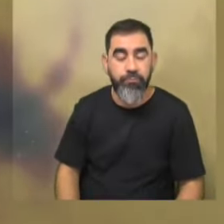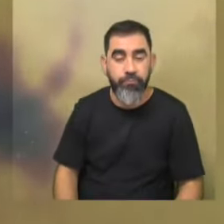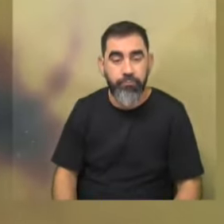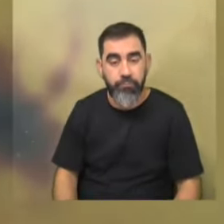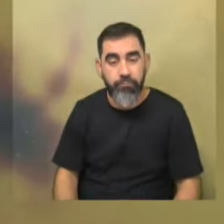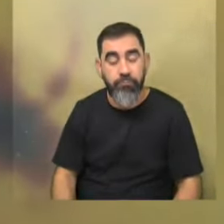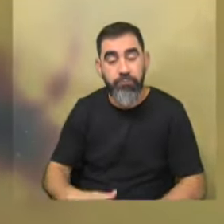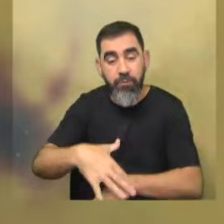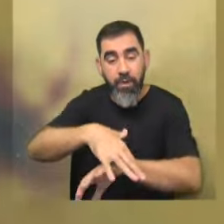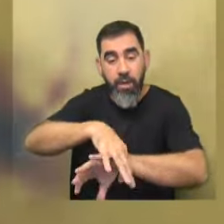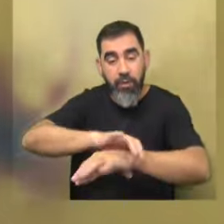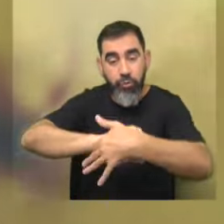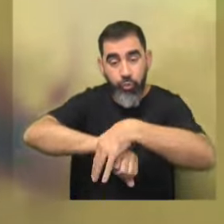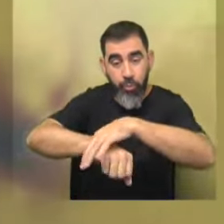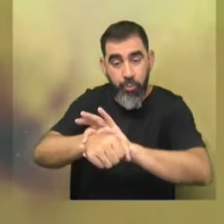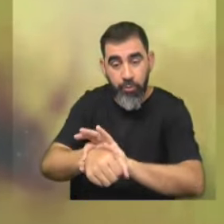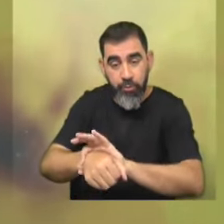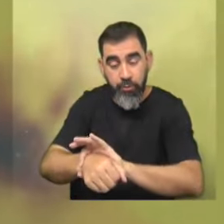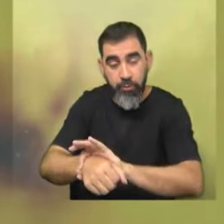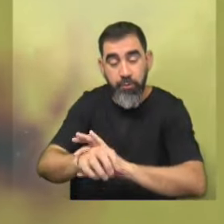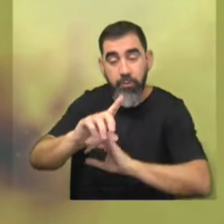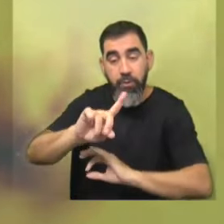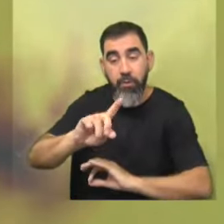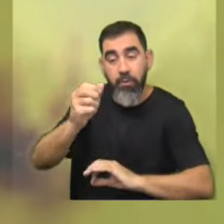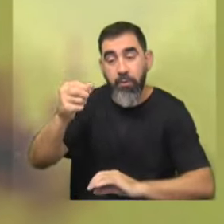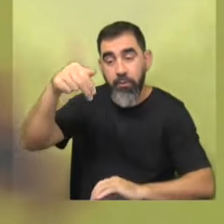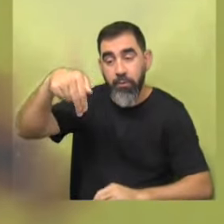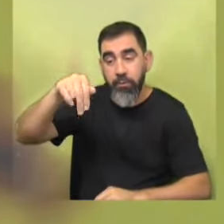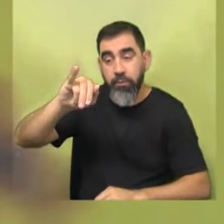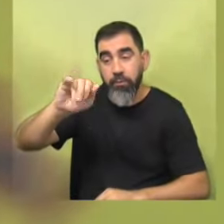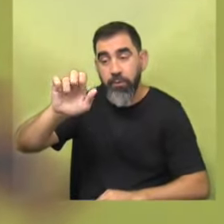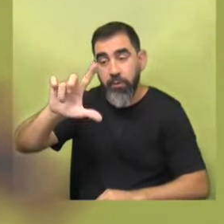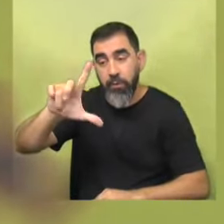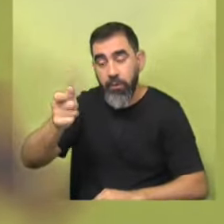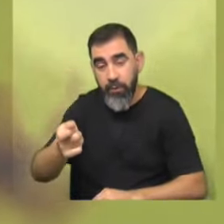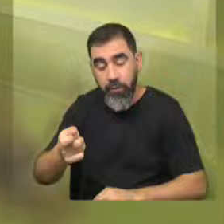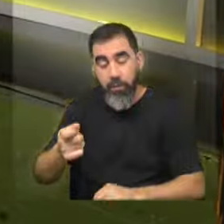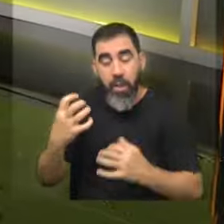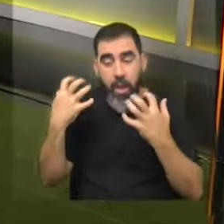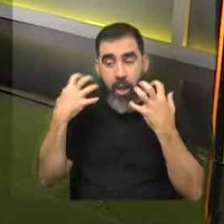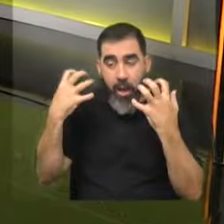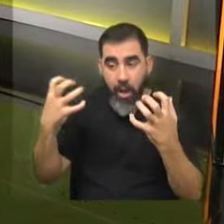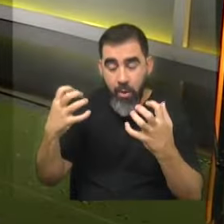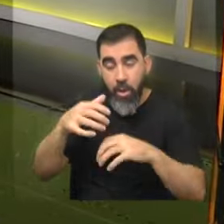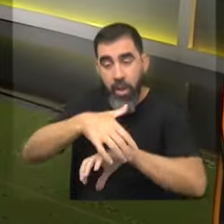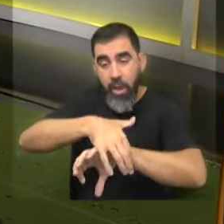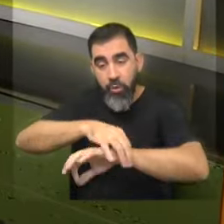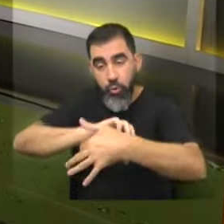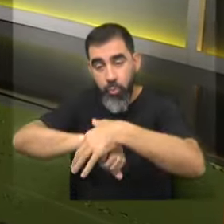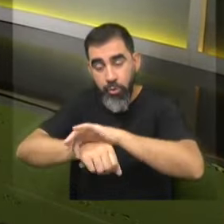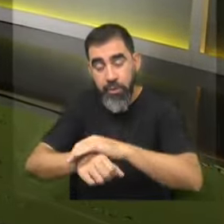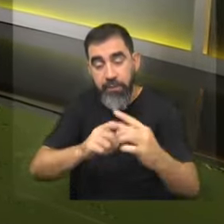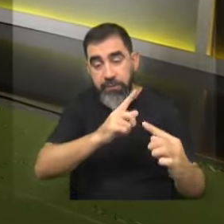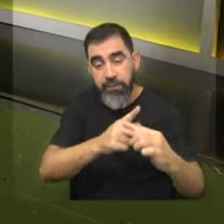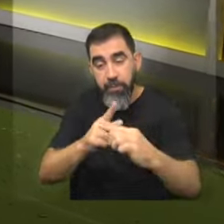la antropología. Entonces, Daniela, cruzaste antropología, Halloween, Día de los Difuntos, cementerios, ¿cómo andás? Buenas, sí, justamente en